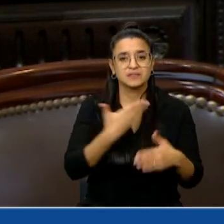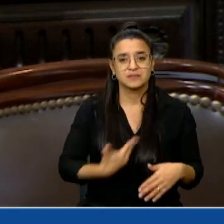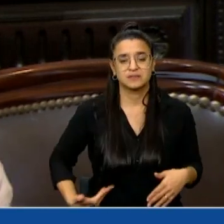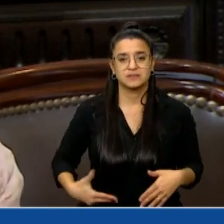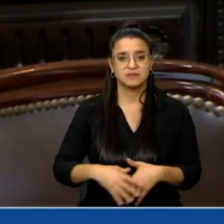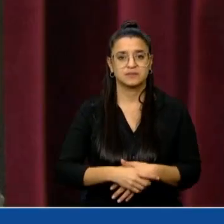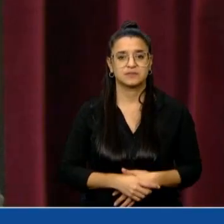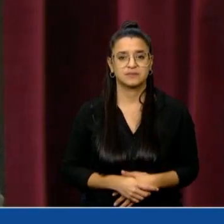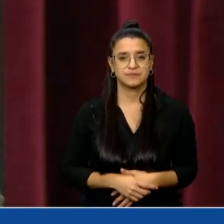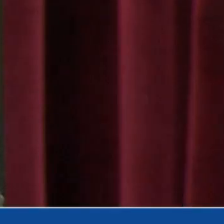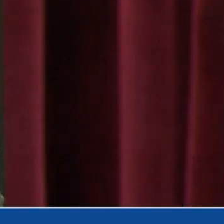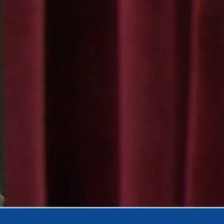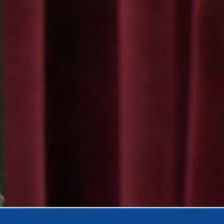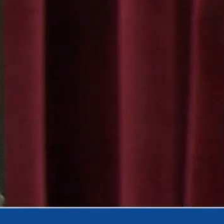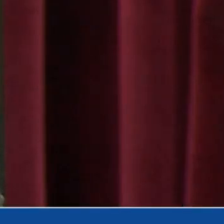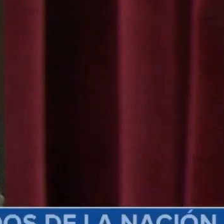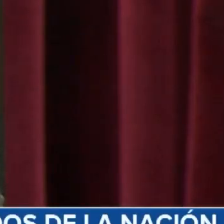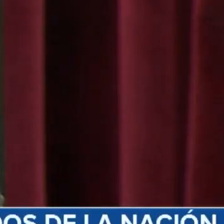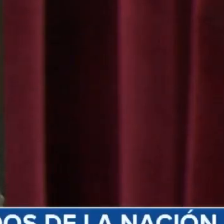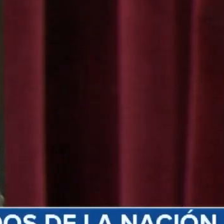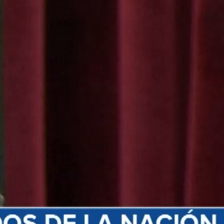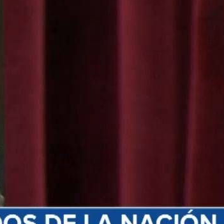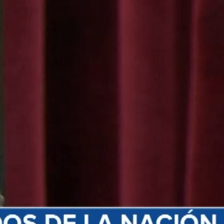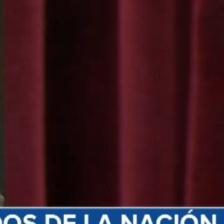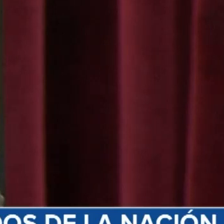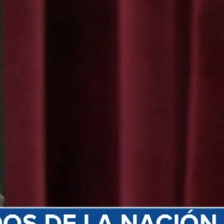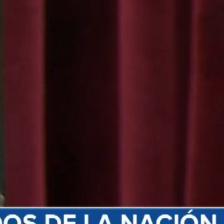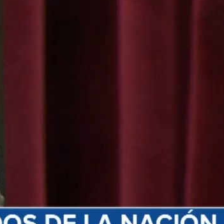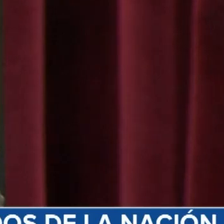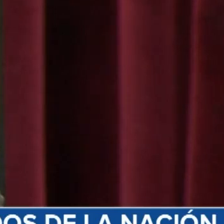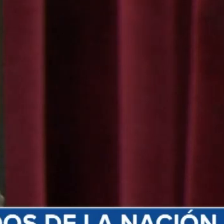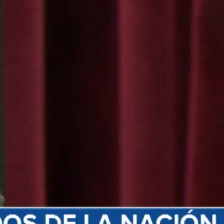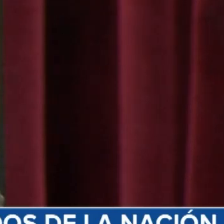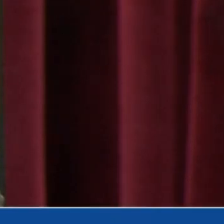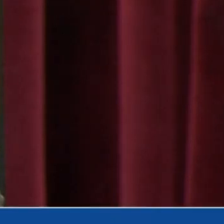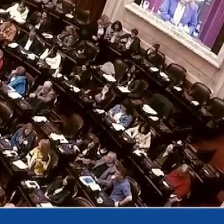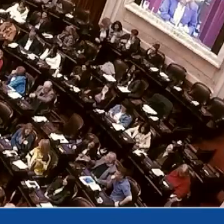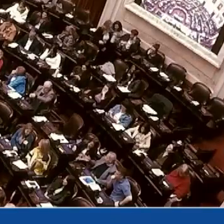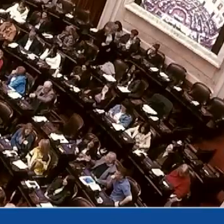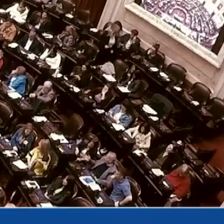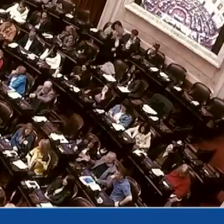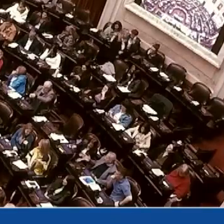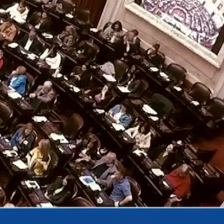Presidenta. Gracias, diputado. En uso de la palabra el diputado Carlos Gutiérrez.